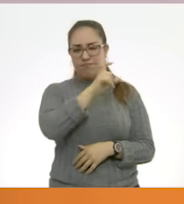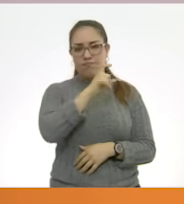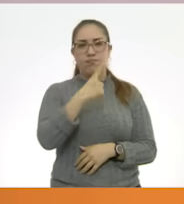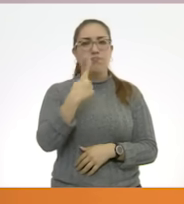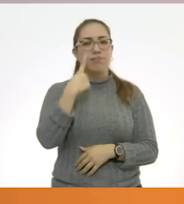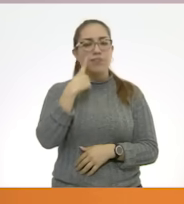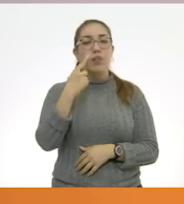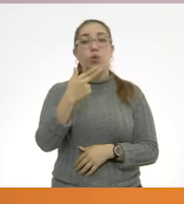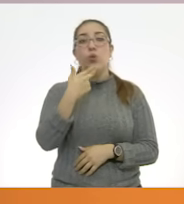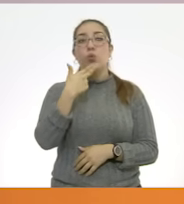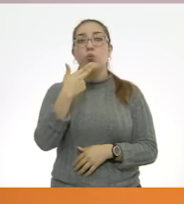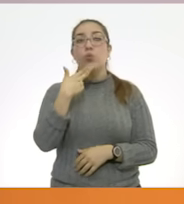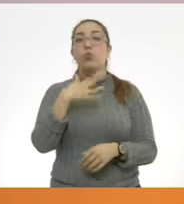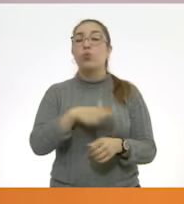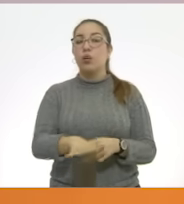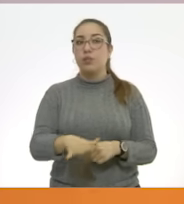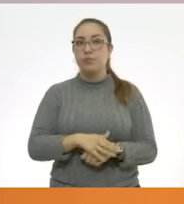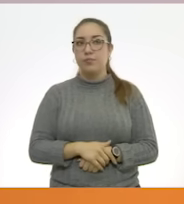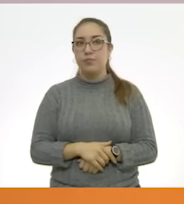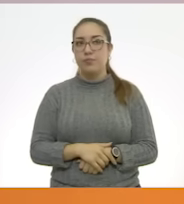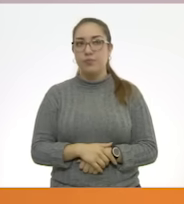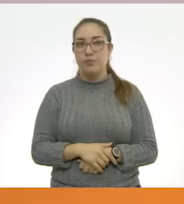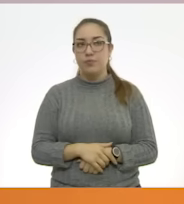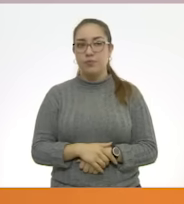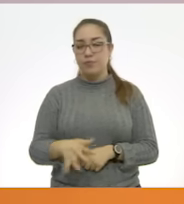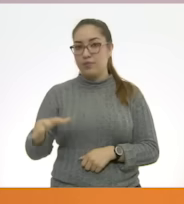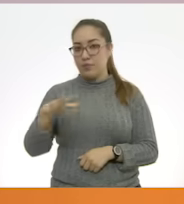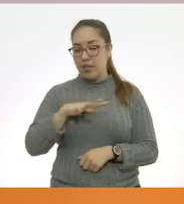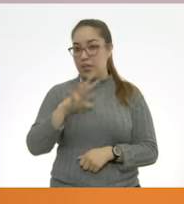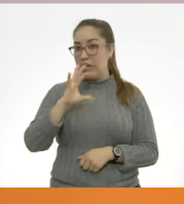truco pasado. Vamos a poner un 0,